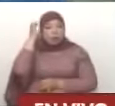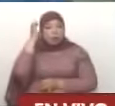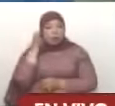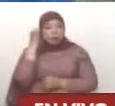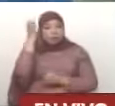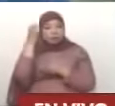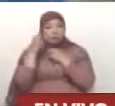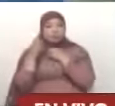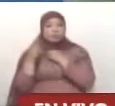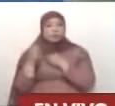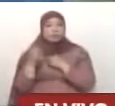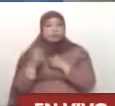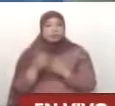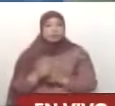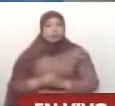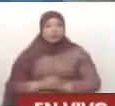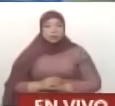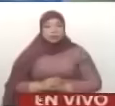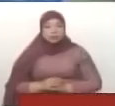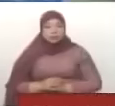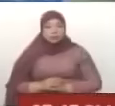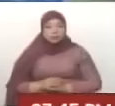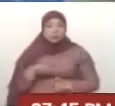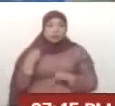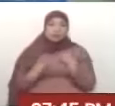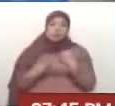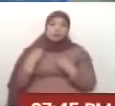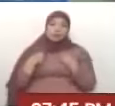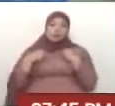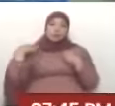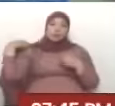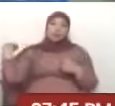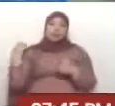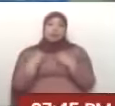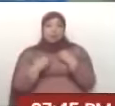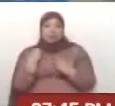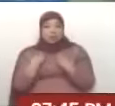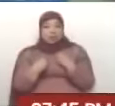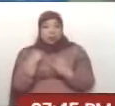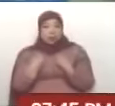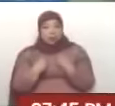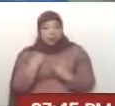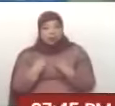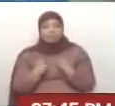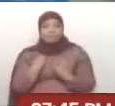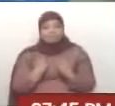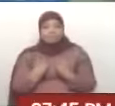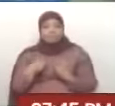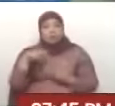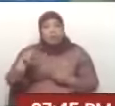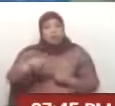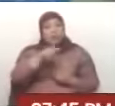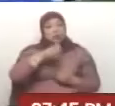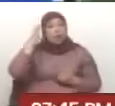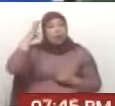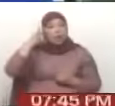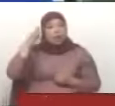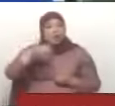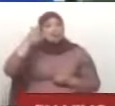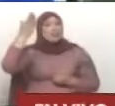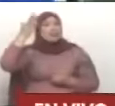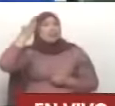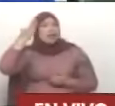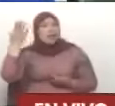¿Ah? Debe estar preocupada la gente de Europa sobre este asunto. Ahora, fíjese usted qué está pasando. ¿Qué sabe el Papa